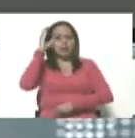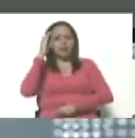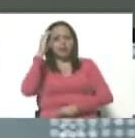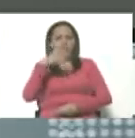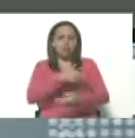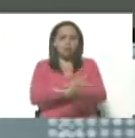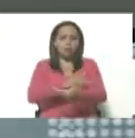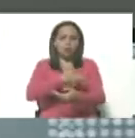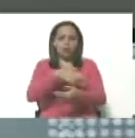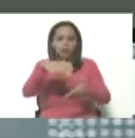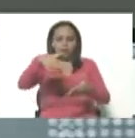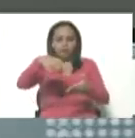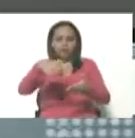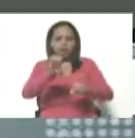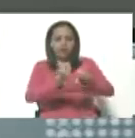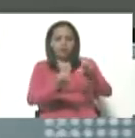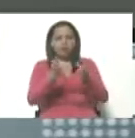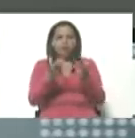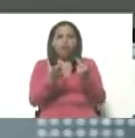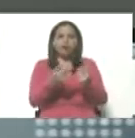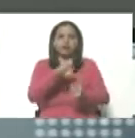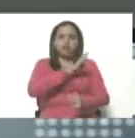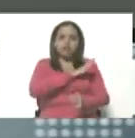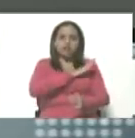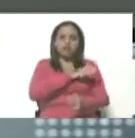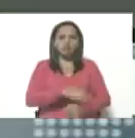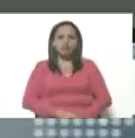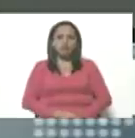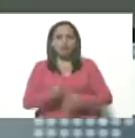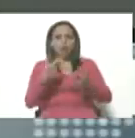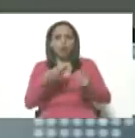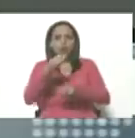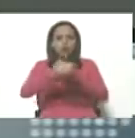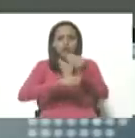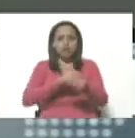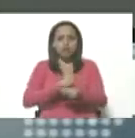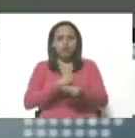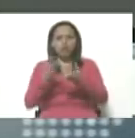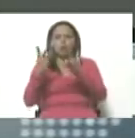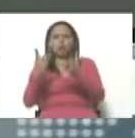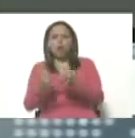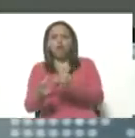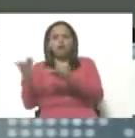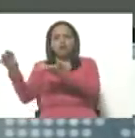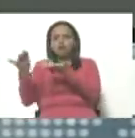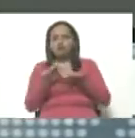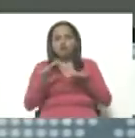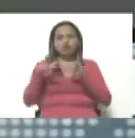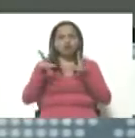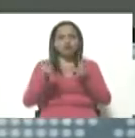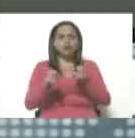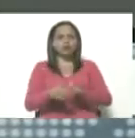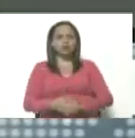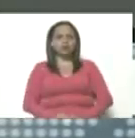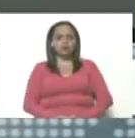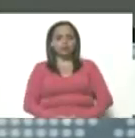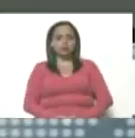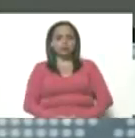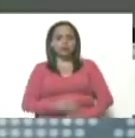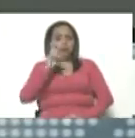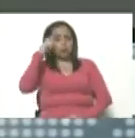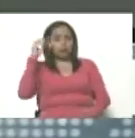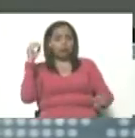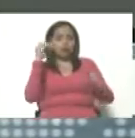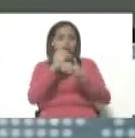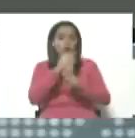tests? ¿Cuántos llevamos? ¿Cuántos tenemos? ¿Y cuándo nos llegan nuevas pruebas? Acuerden la meta